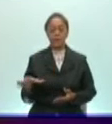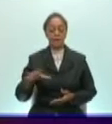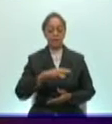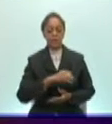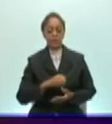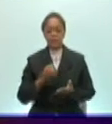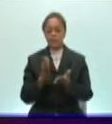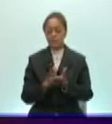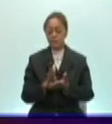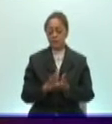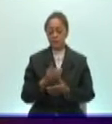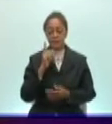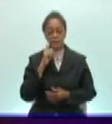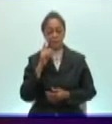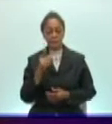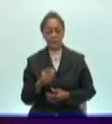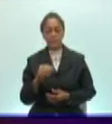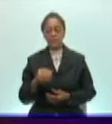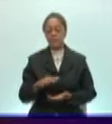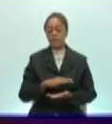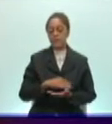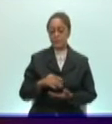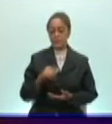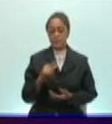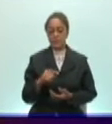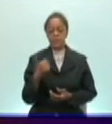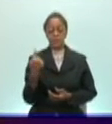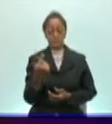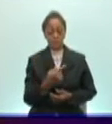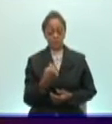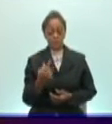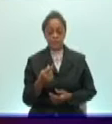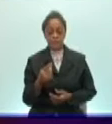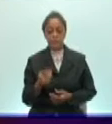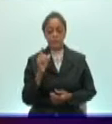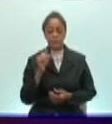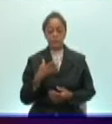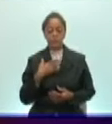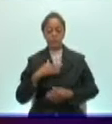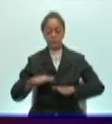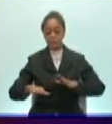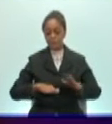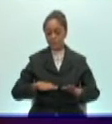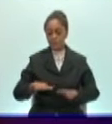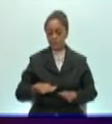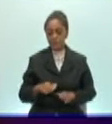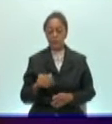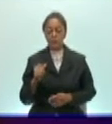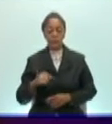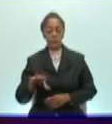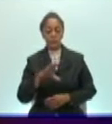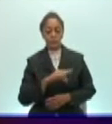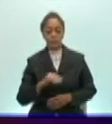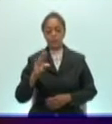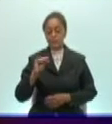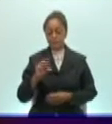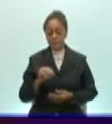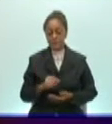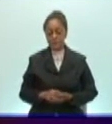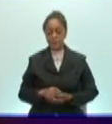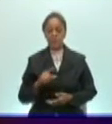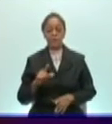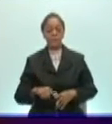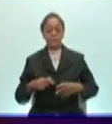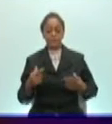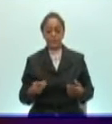que hemos transmitido. Y sobre esta base, ustedes entonces, estar un poco mejor preparados con todas las sugerencias que le hemos dado, para que